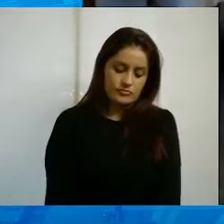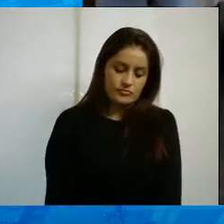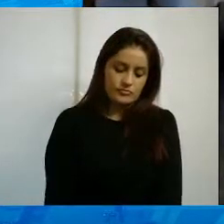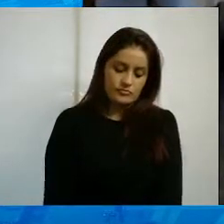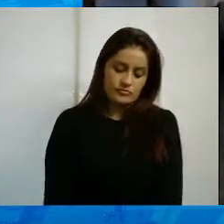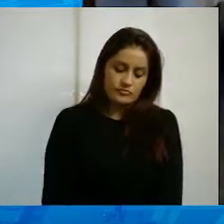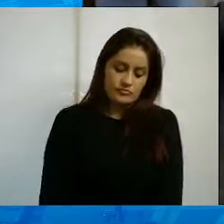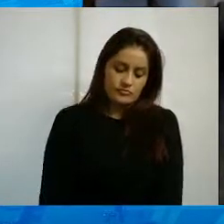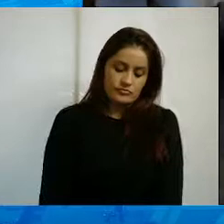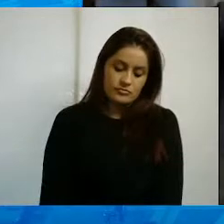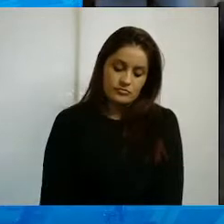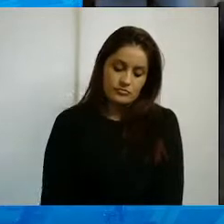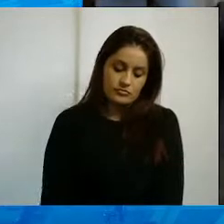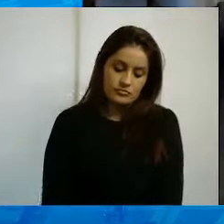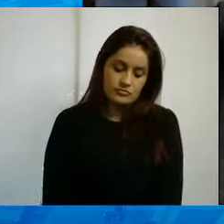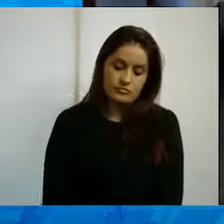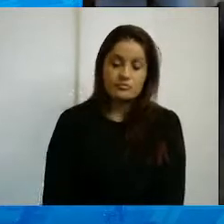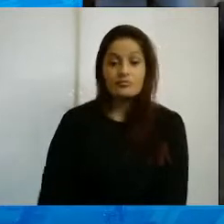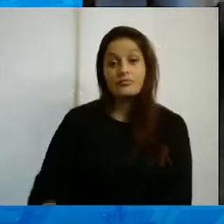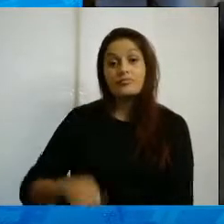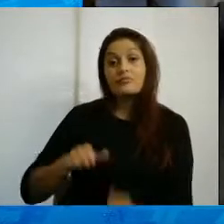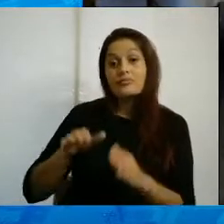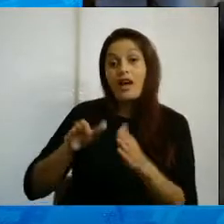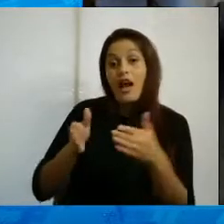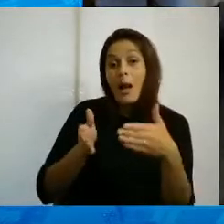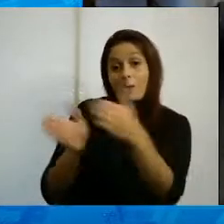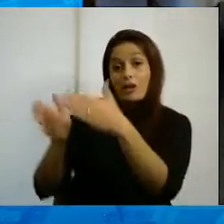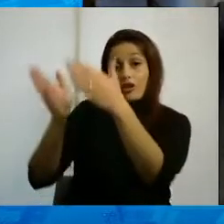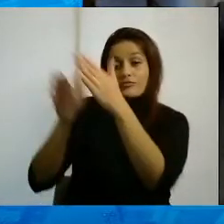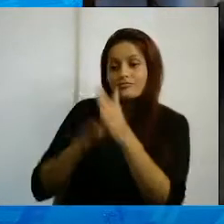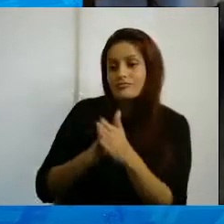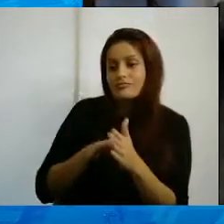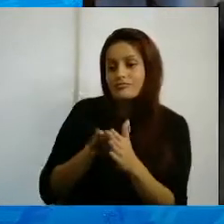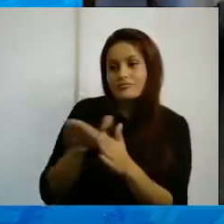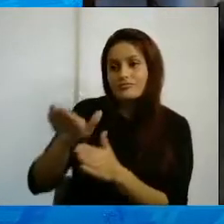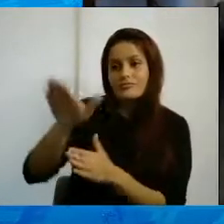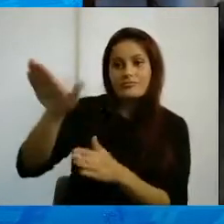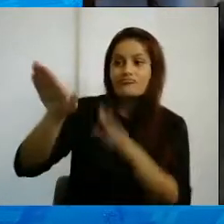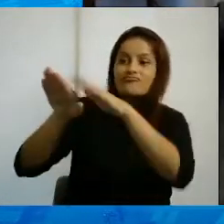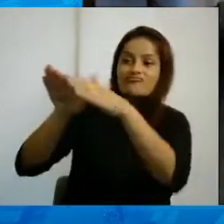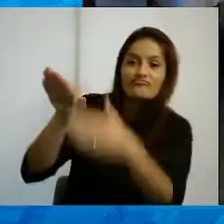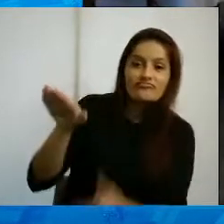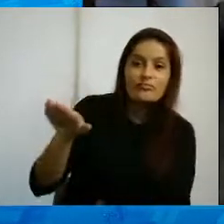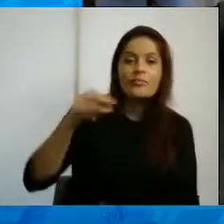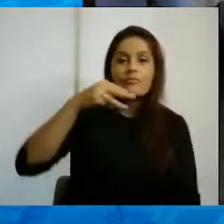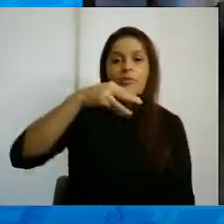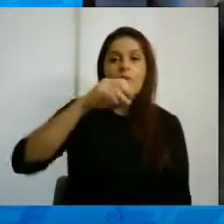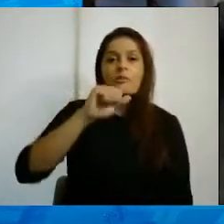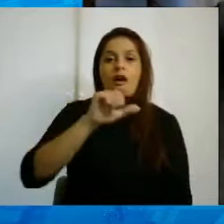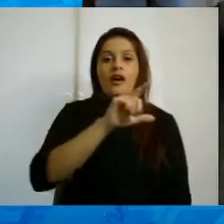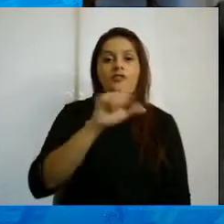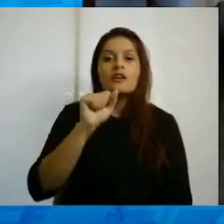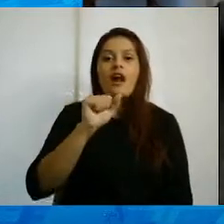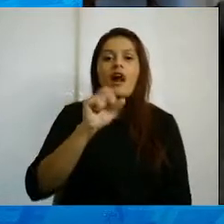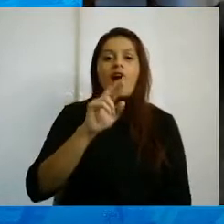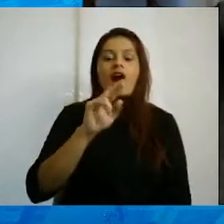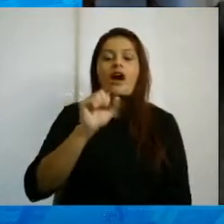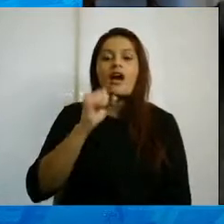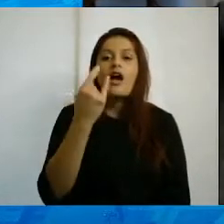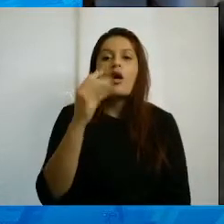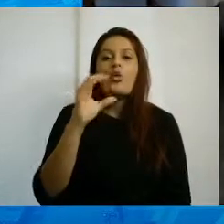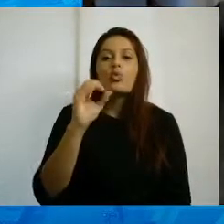con Vialidad y estamos a la espera de una reunión con ellos para poder evaluar